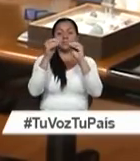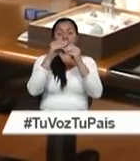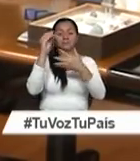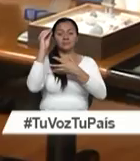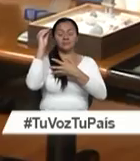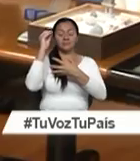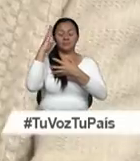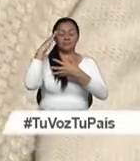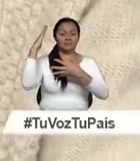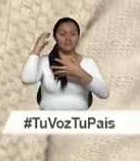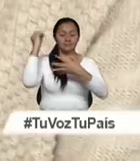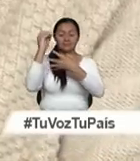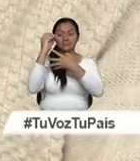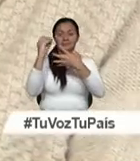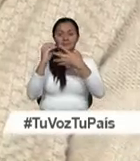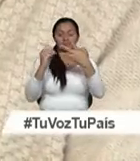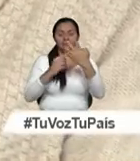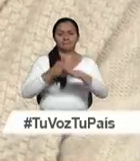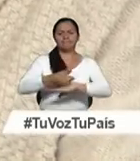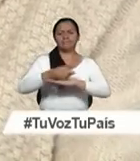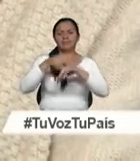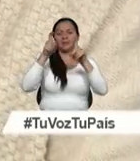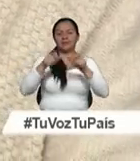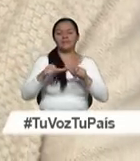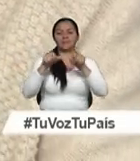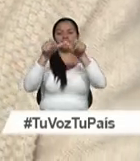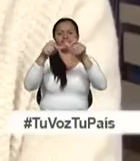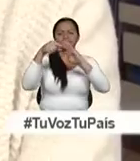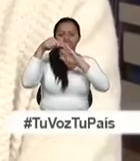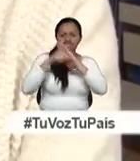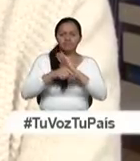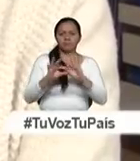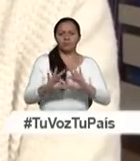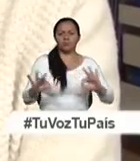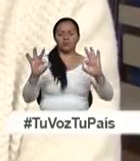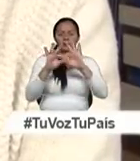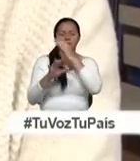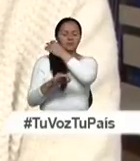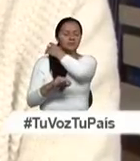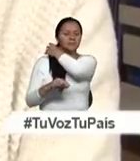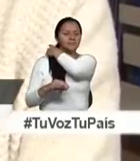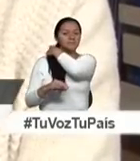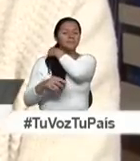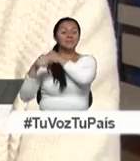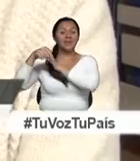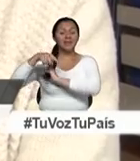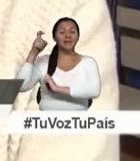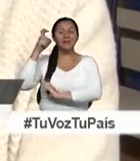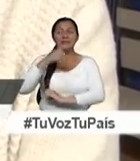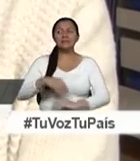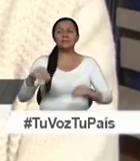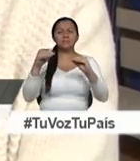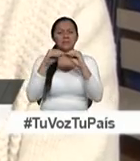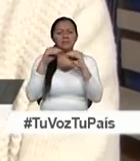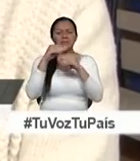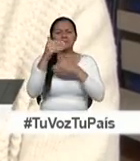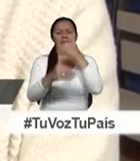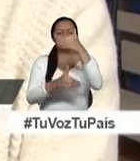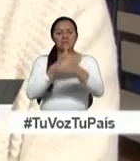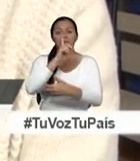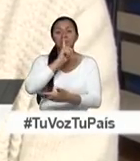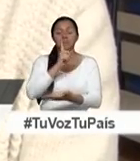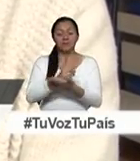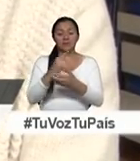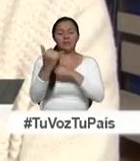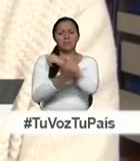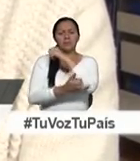Ramírez, titular de la CENESID, se debe seguir profundizando. Todavía se necesita mucho, ¿no? Si bien somos un país que